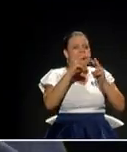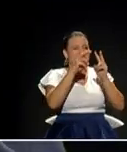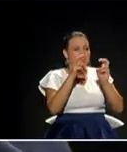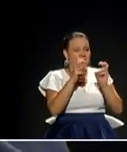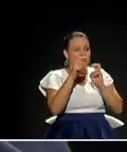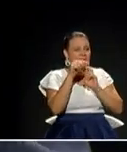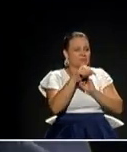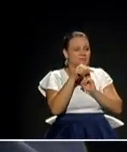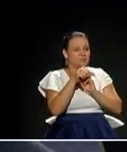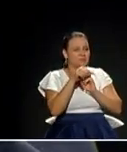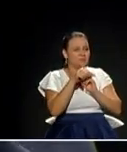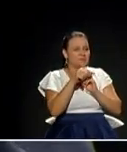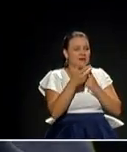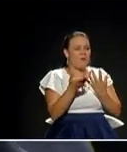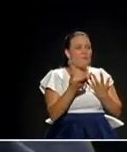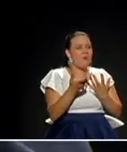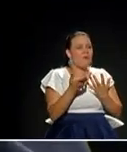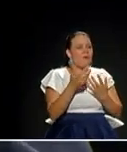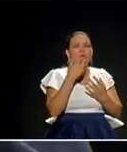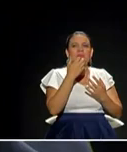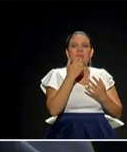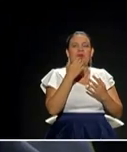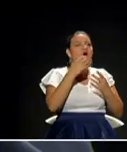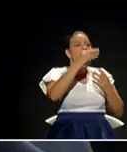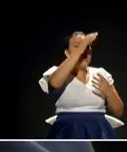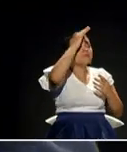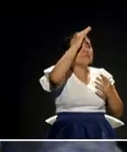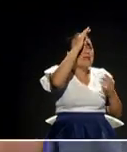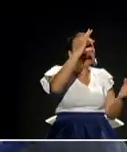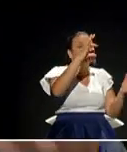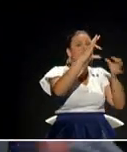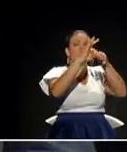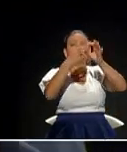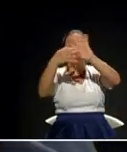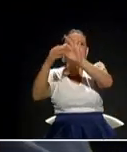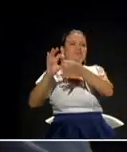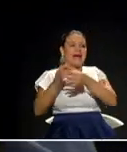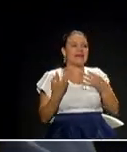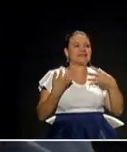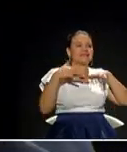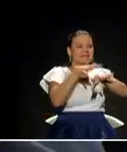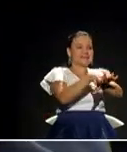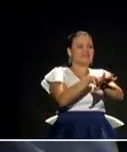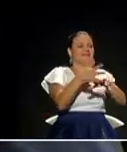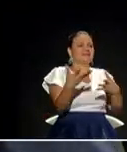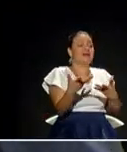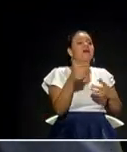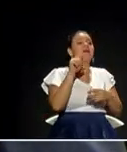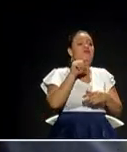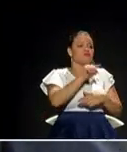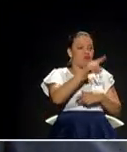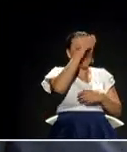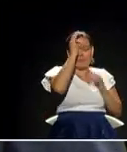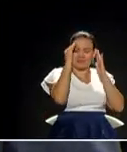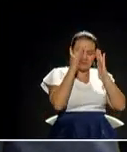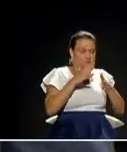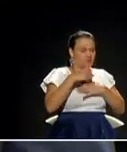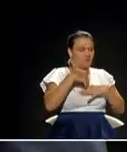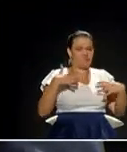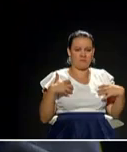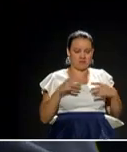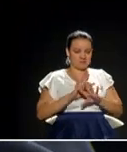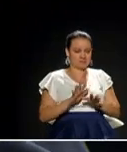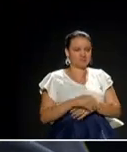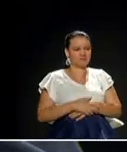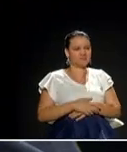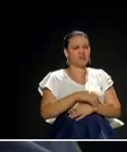de veterinarias en la ciudad porque algunos han hablado que es muy importante construir un hospital veterinario